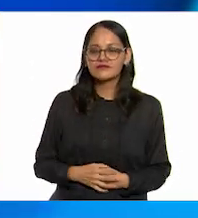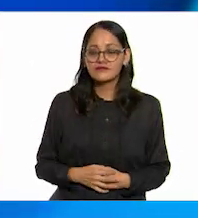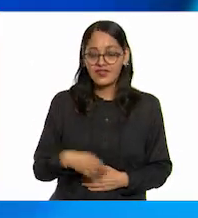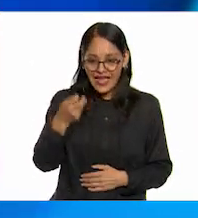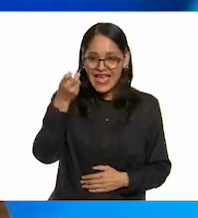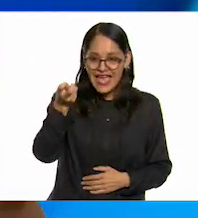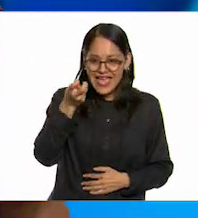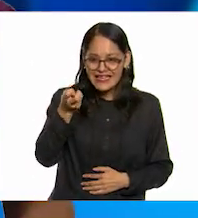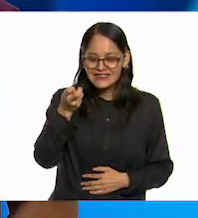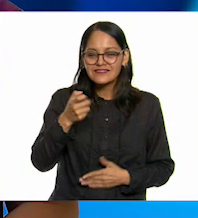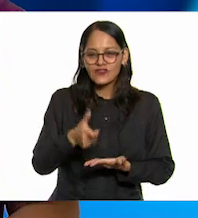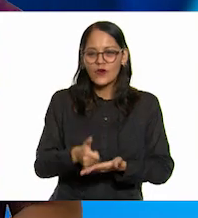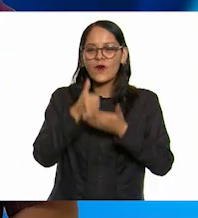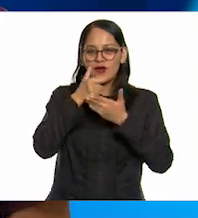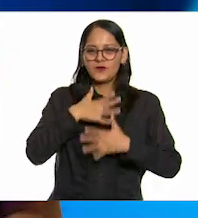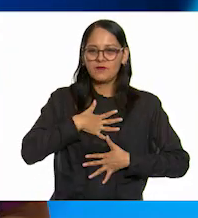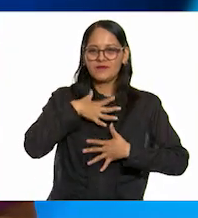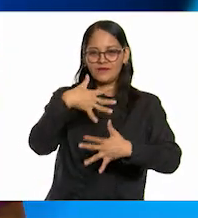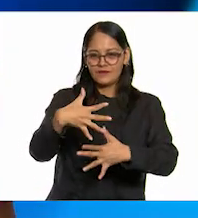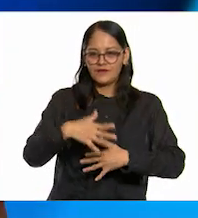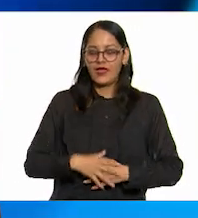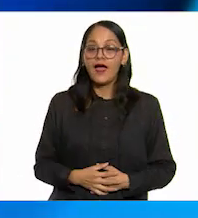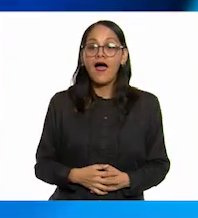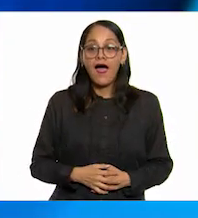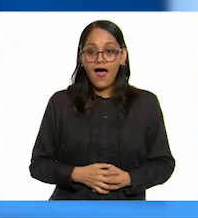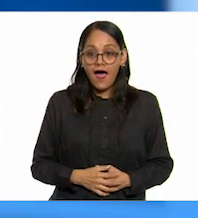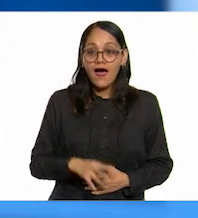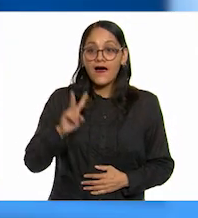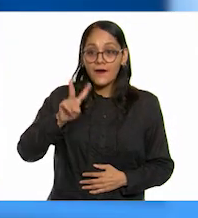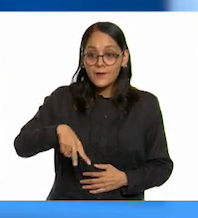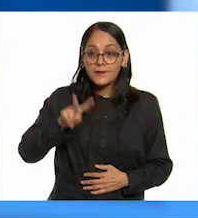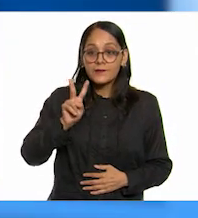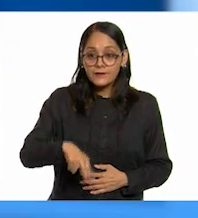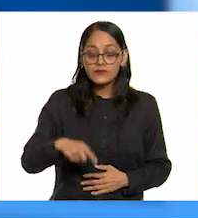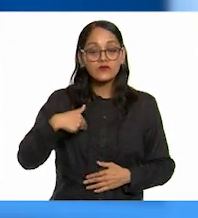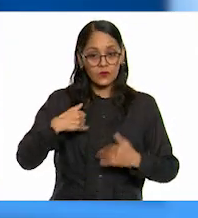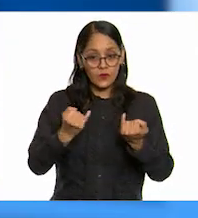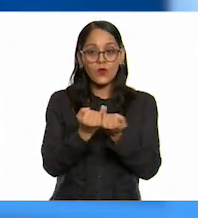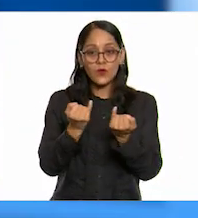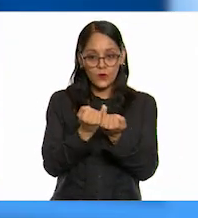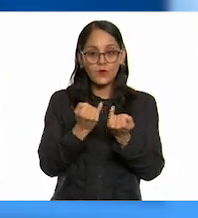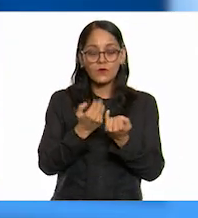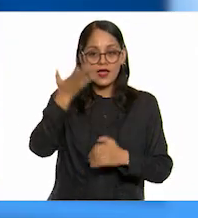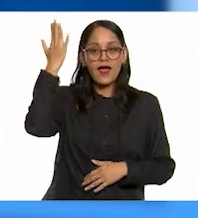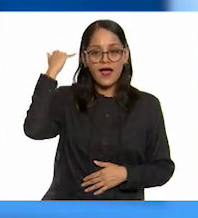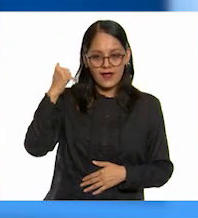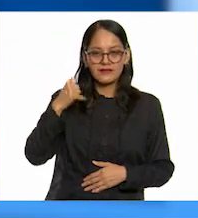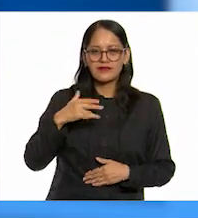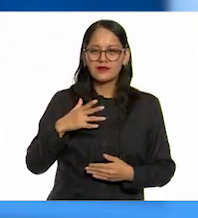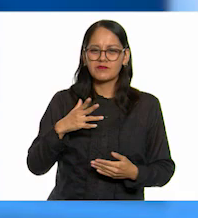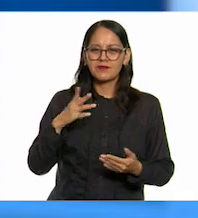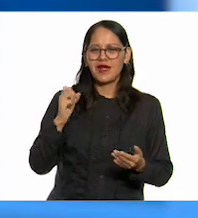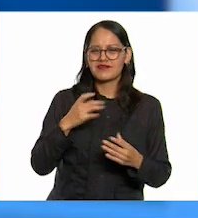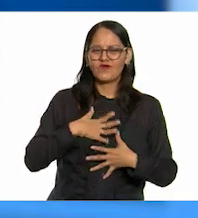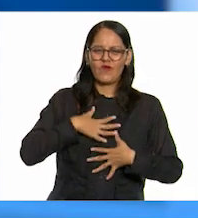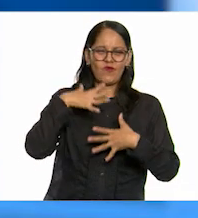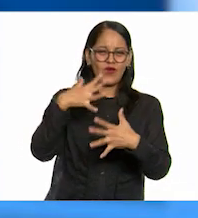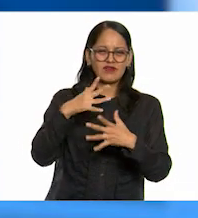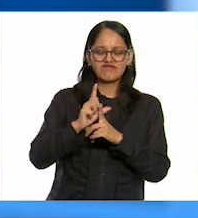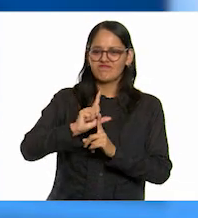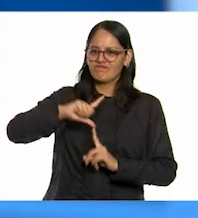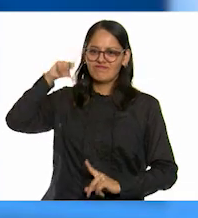Esa es la función principal del asco. Es verdad. Yo también he hecho la técnica del sas. Corre